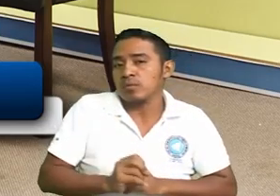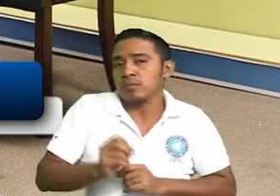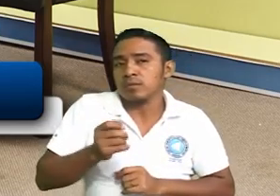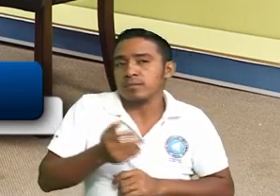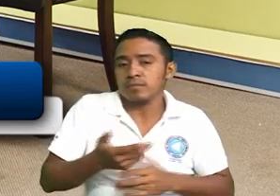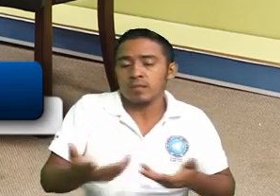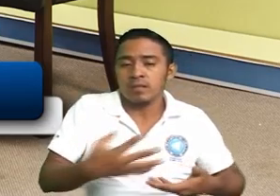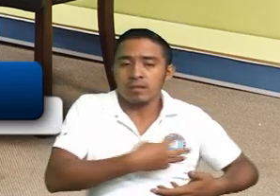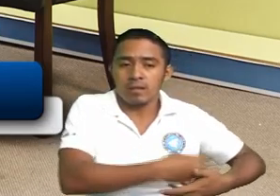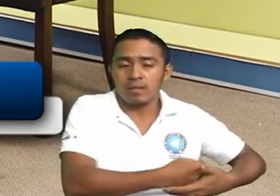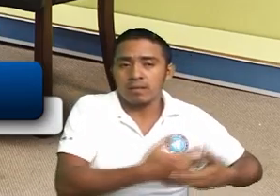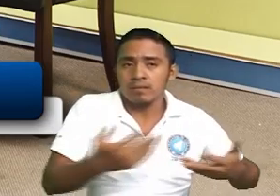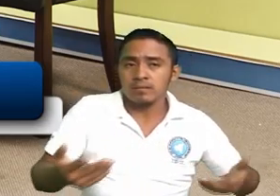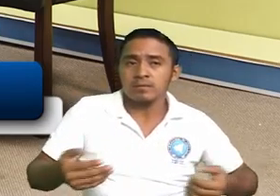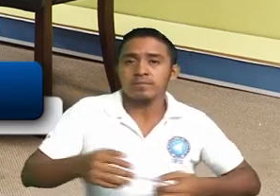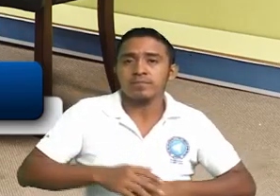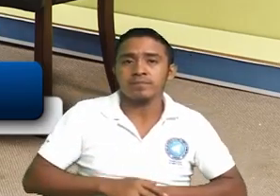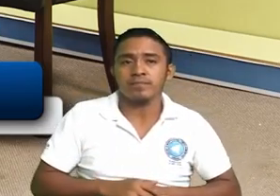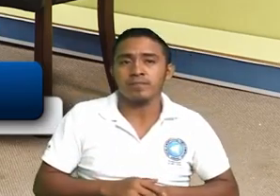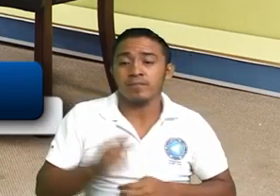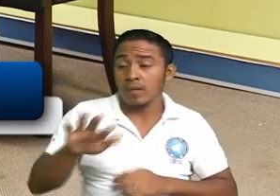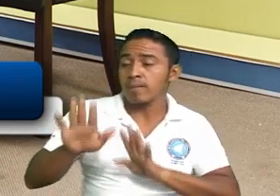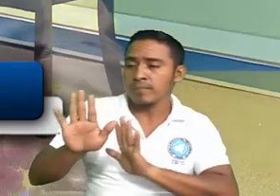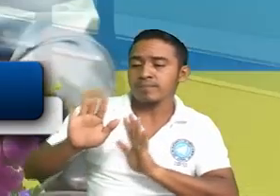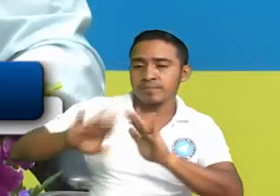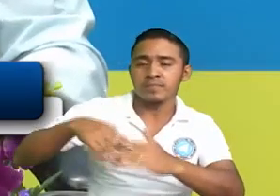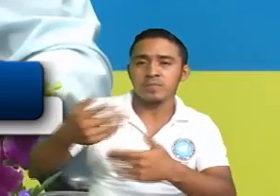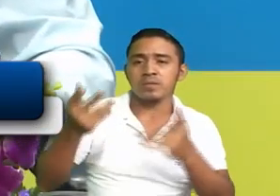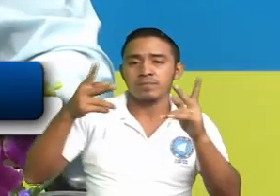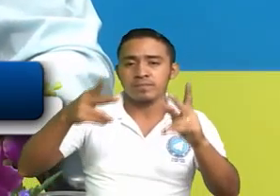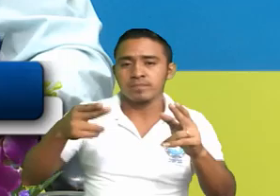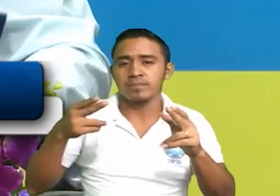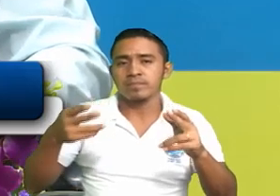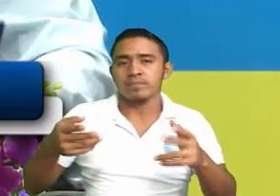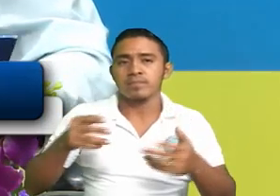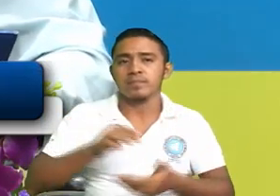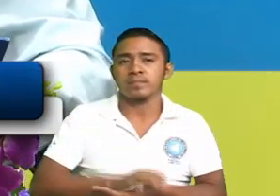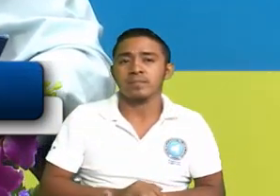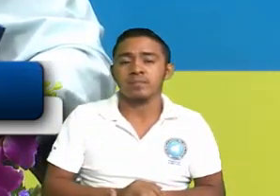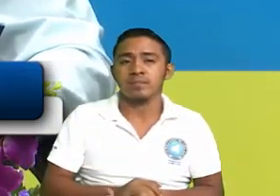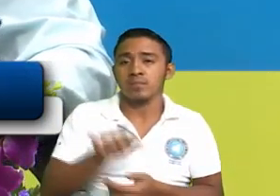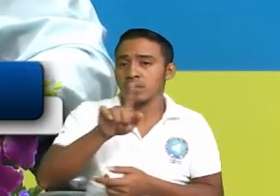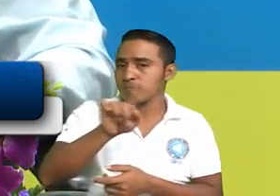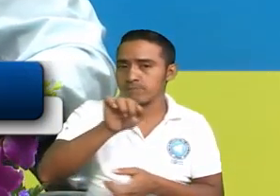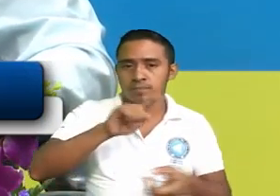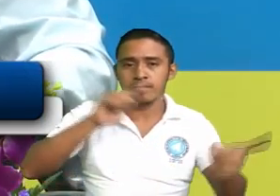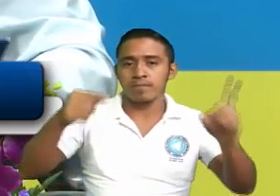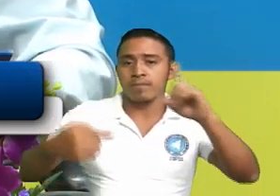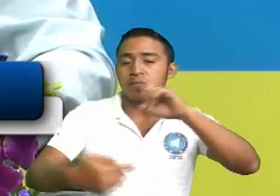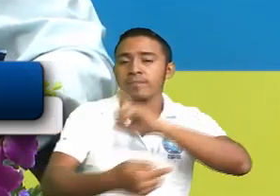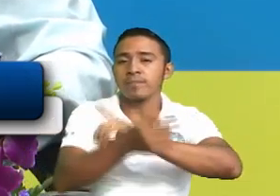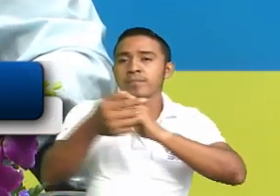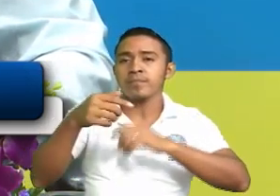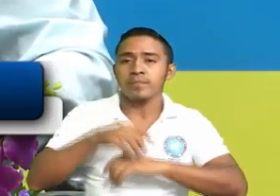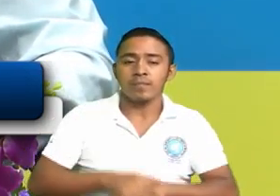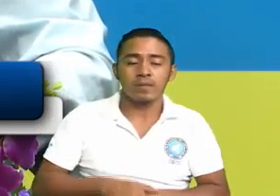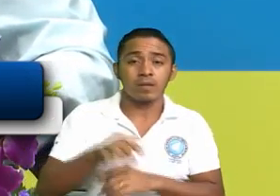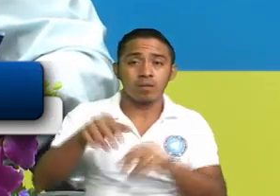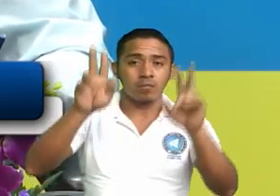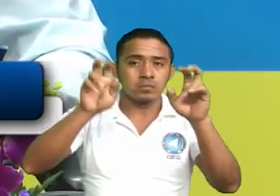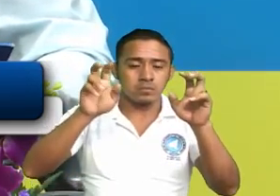necesario brindarle? ¿Y cómo se hace en caso de que una madre pues no puede estar con su hijo por el trabajo? Y si